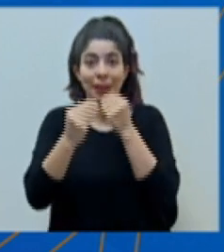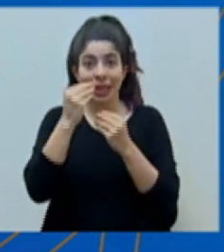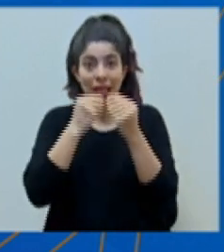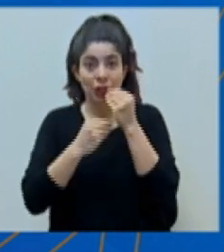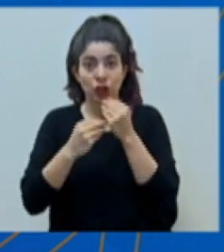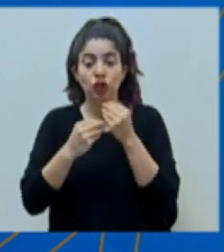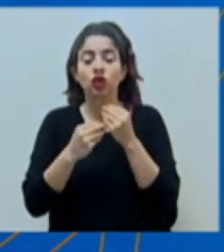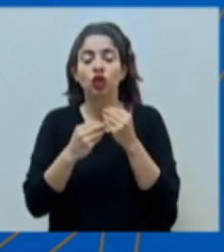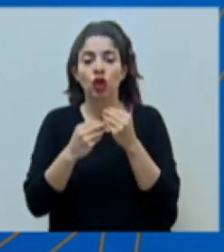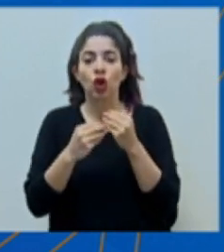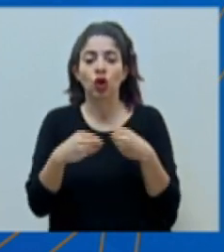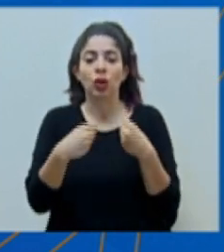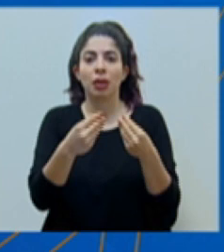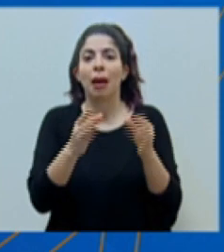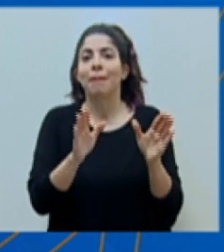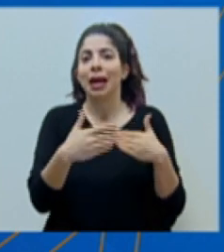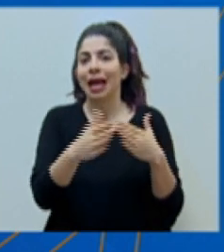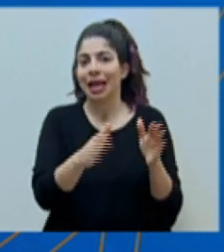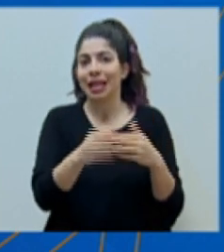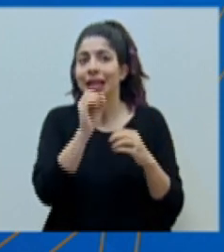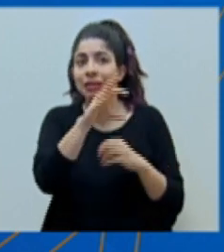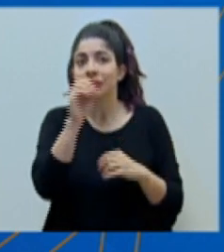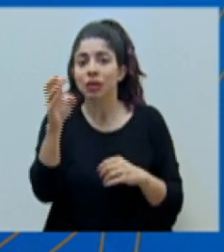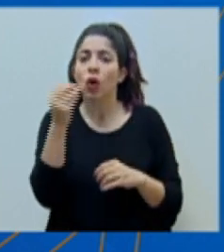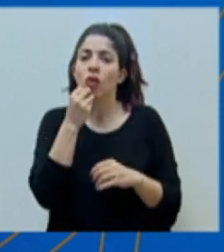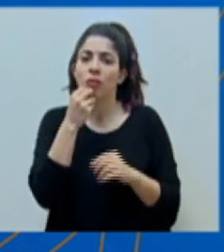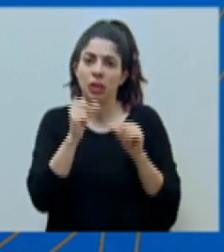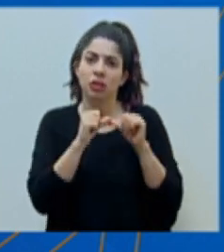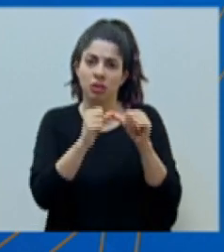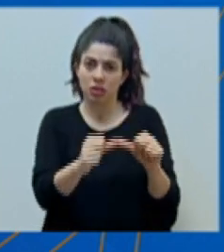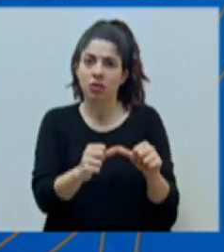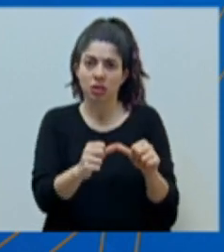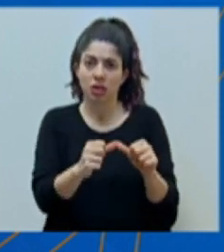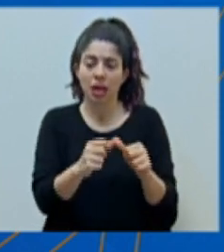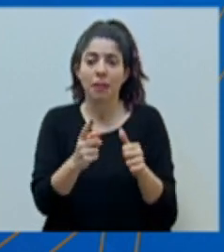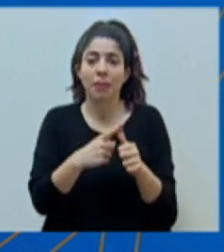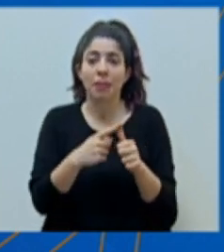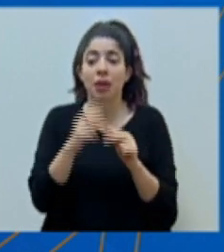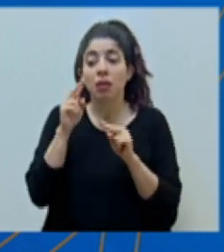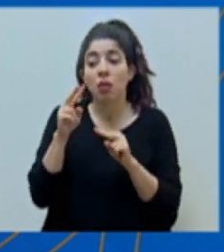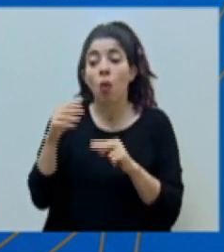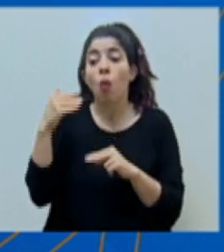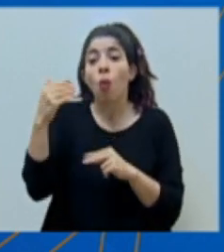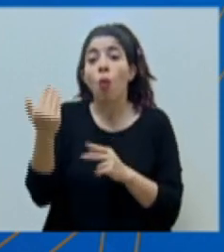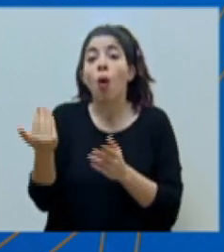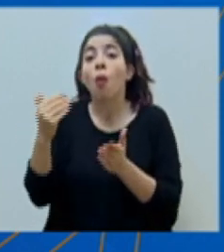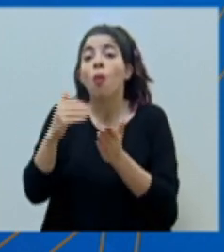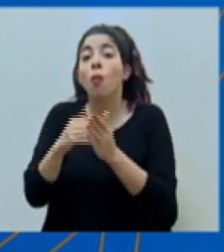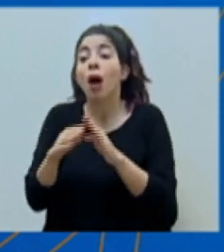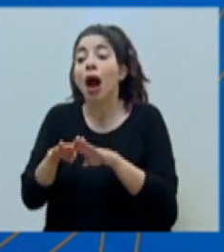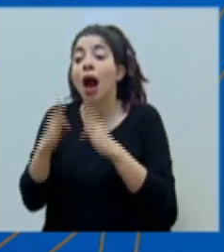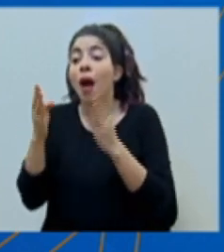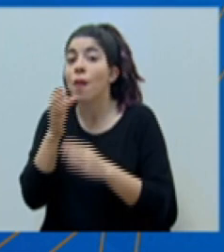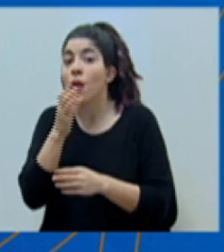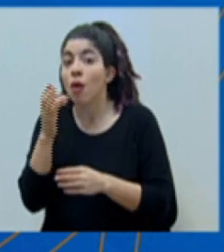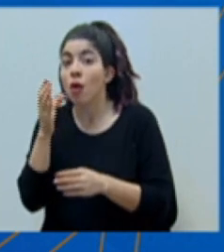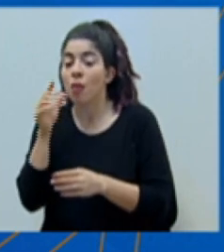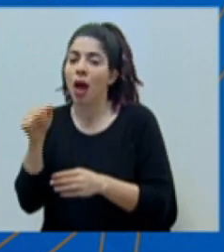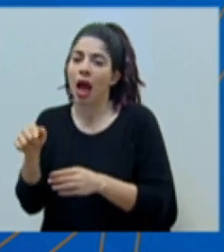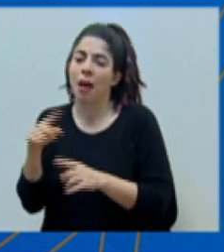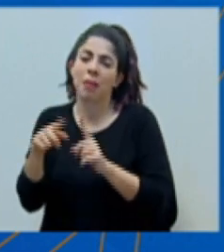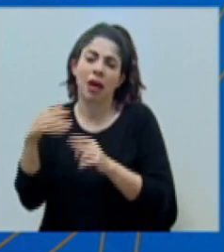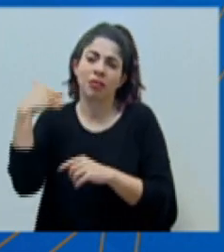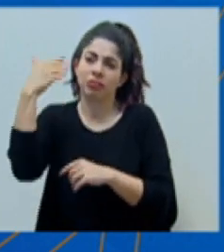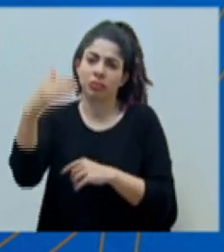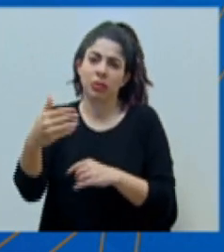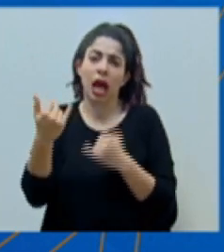mantener la entrega de paquetes hasta tanto no podamos ir valorando también la posibilidad de abrir los comedores escolares. En algunos casos